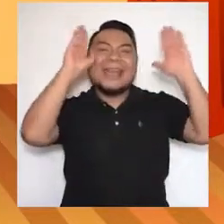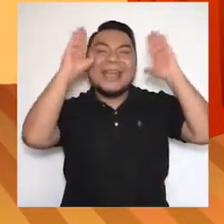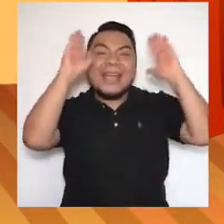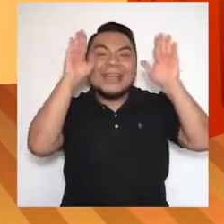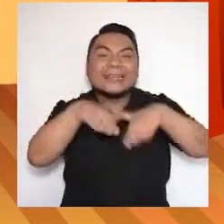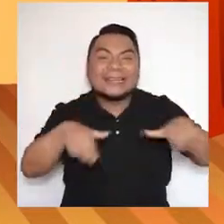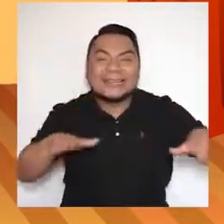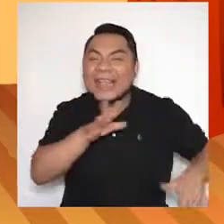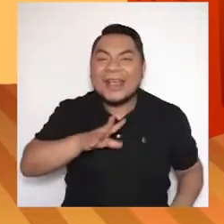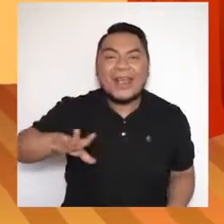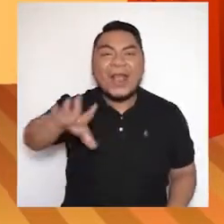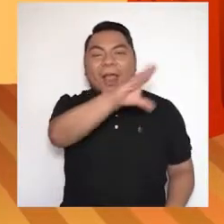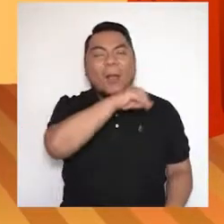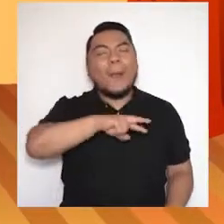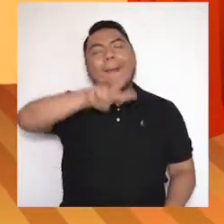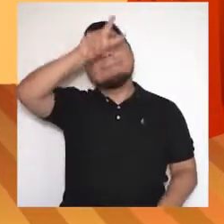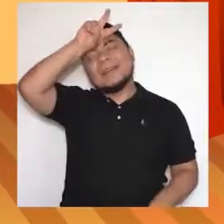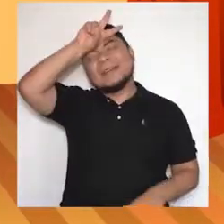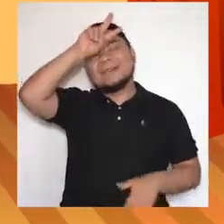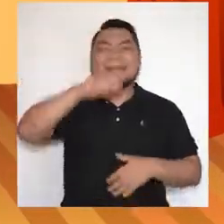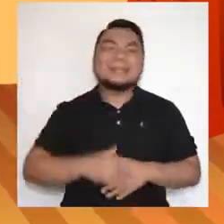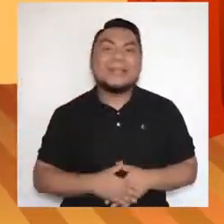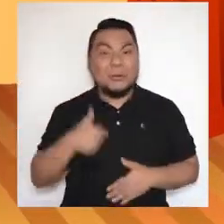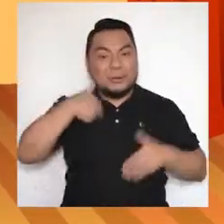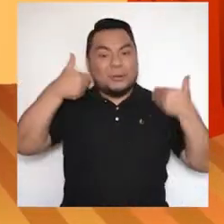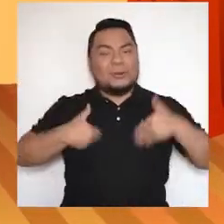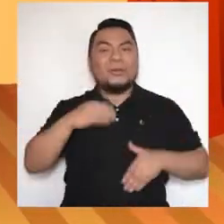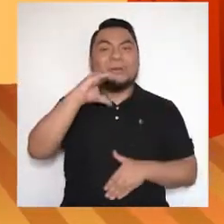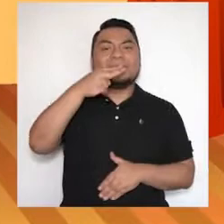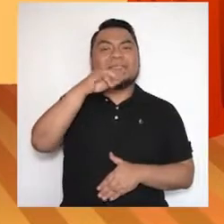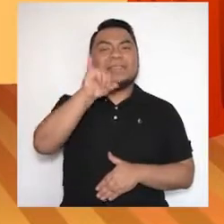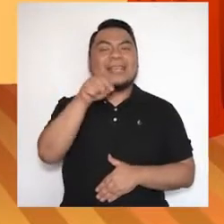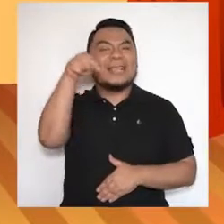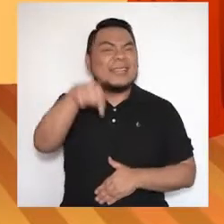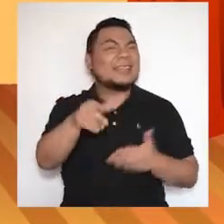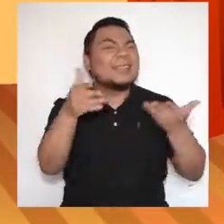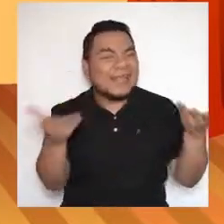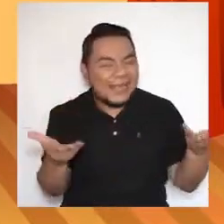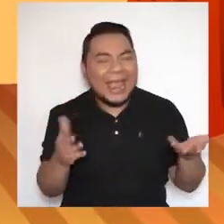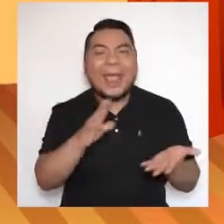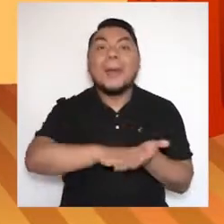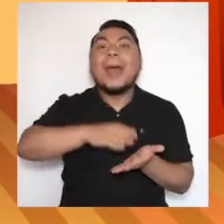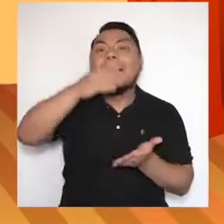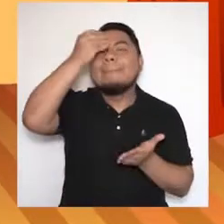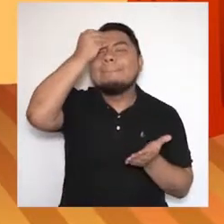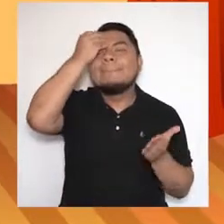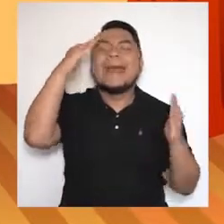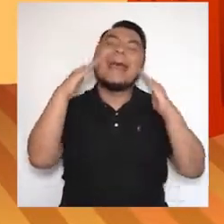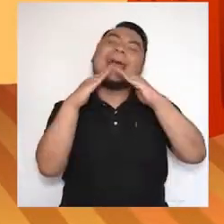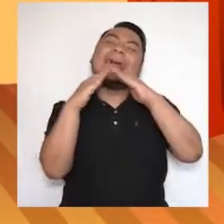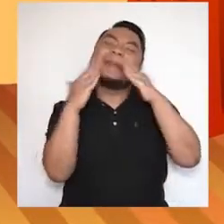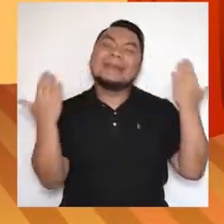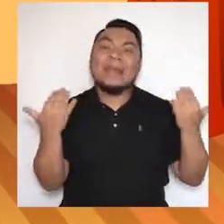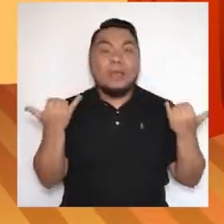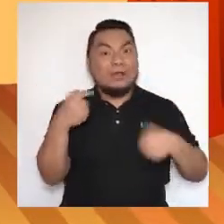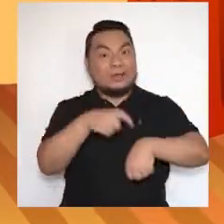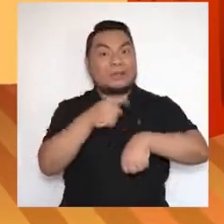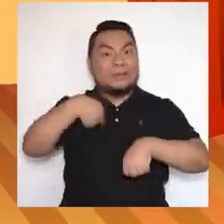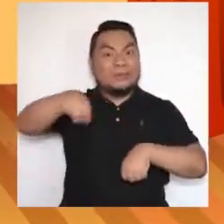Y niñas de todo el Perú. Yo soy Chancay y esto es Aprendo en Casa,